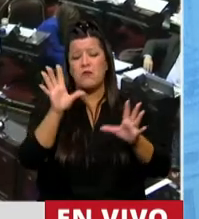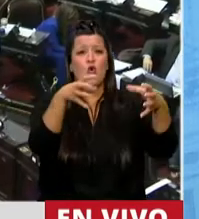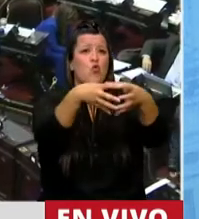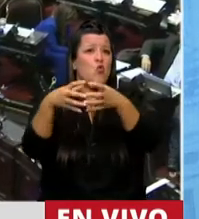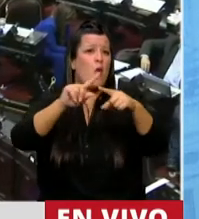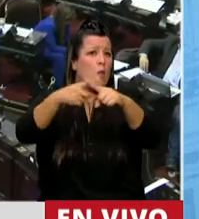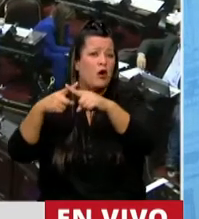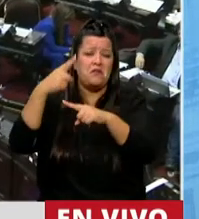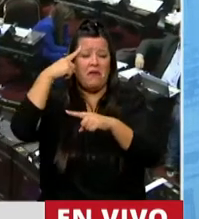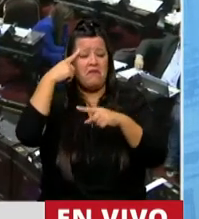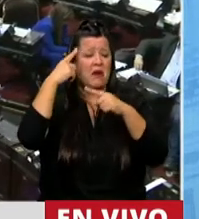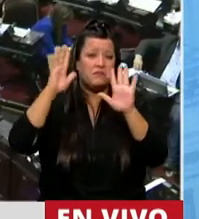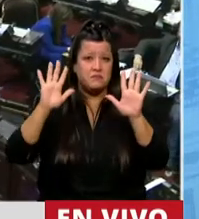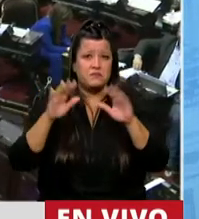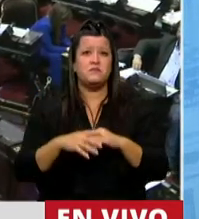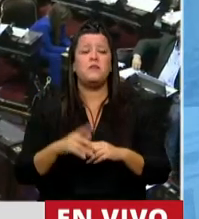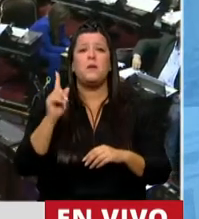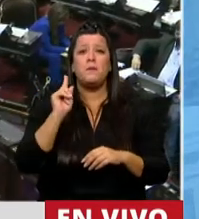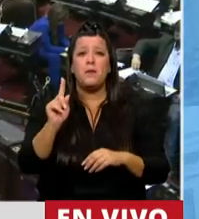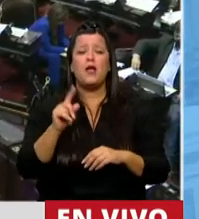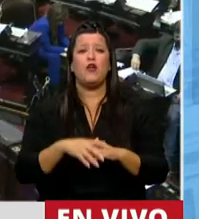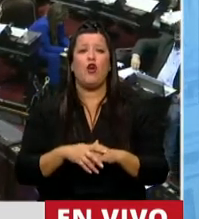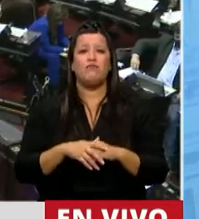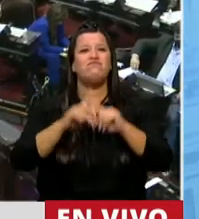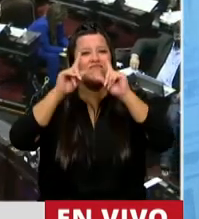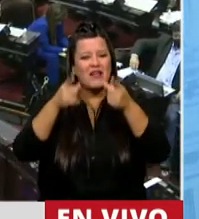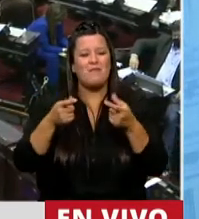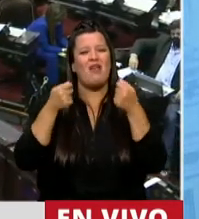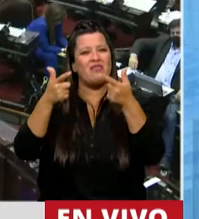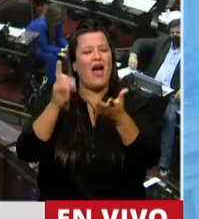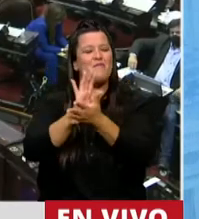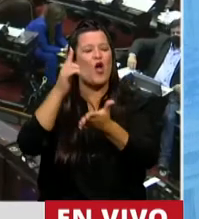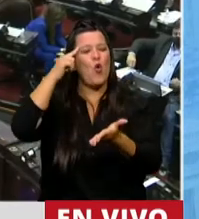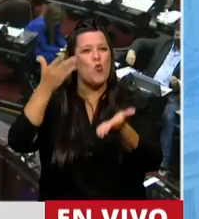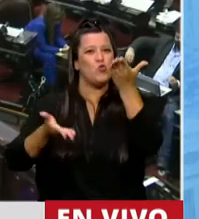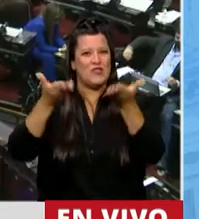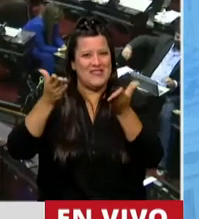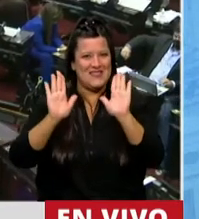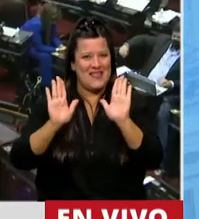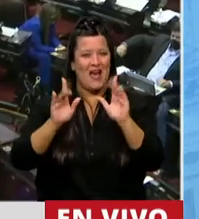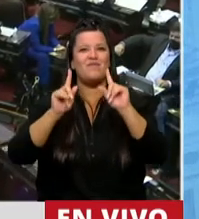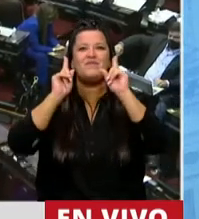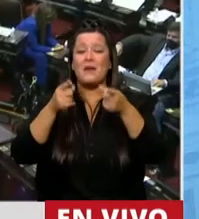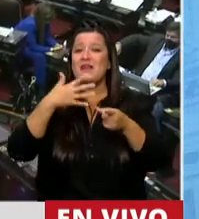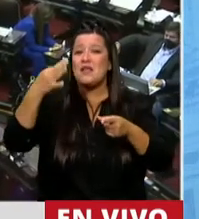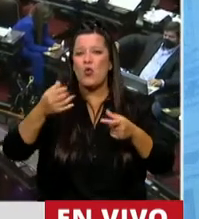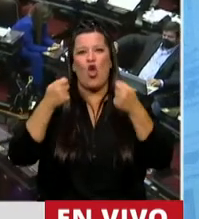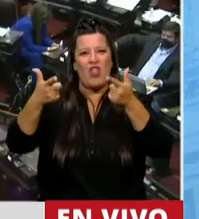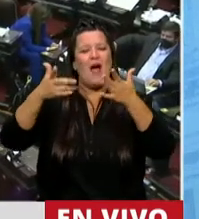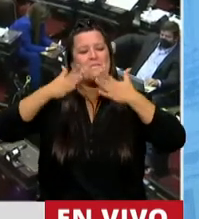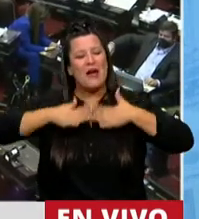bloques, pero creo que sería un acto también de justicia y esto traería más